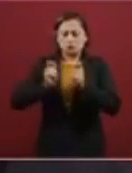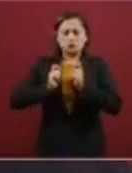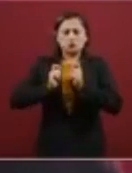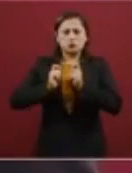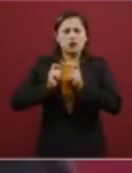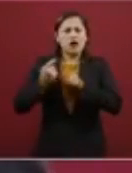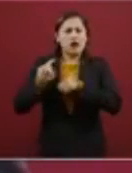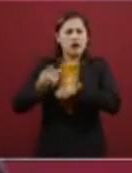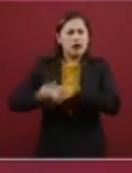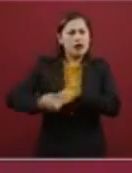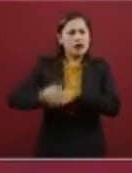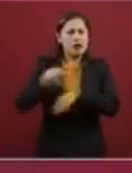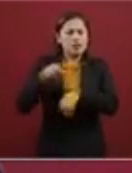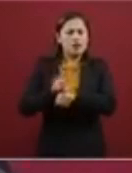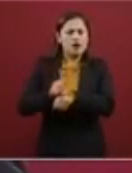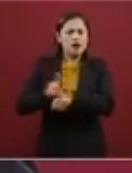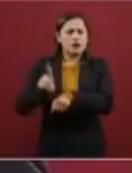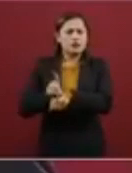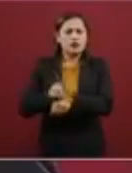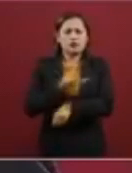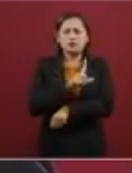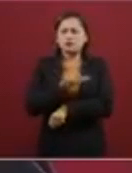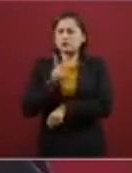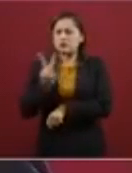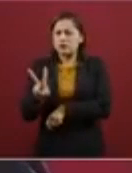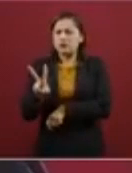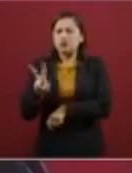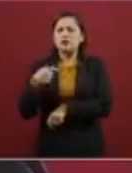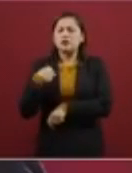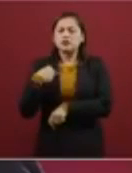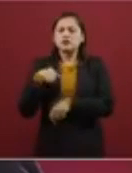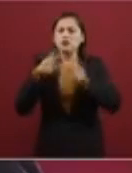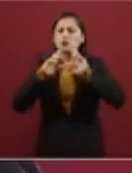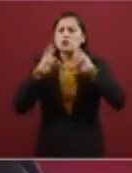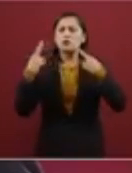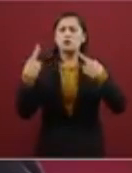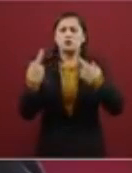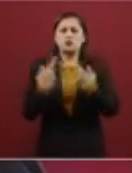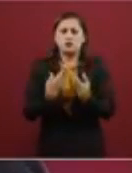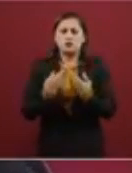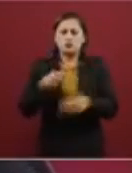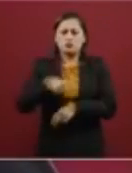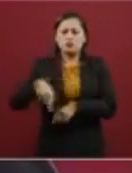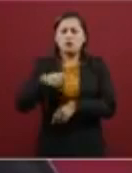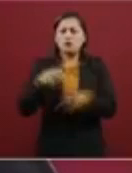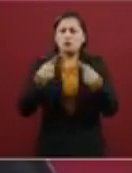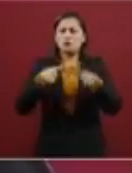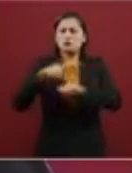todos los días, de lunes a viernes, tengo una reunión con el Gabinete de